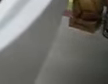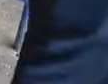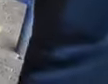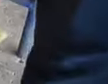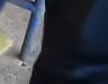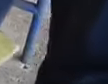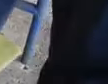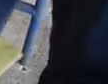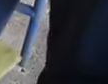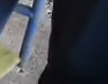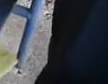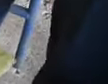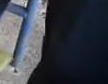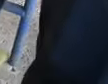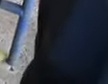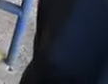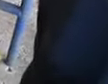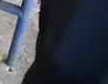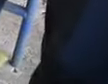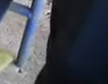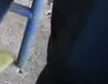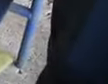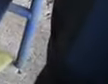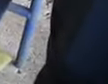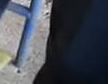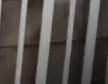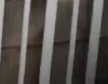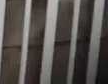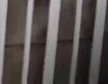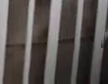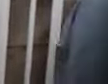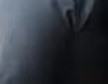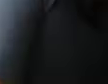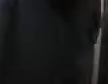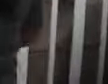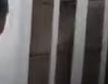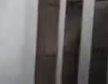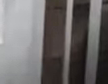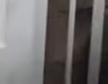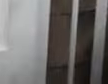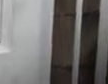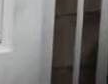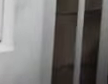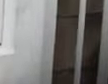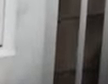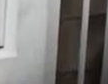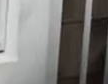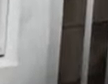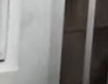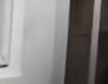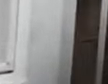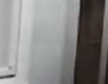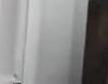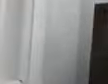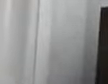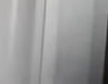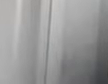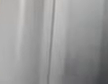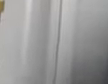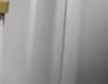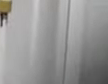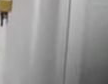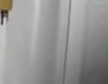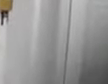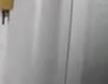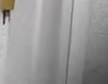de medida de consumo y reiterarlos al desenvolvimiento de las relaciones interpersonales en cualquier contexto con la